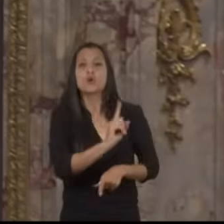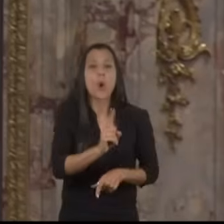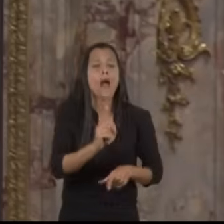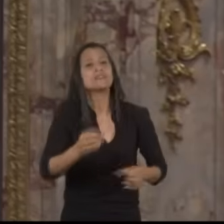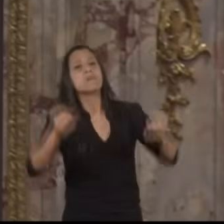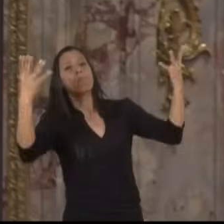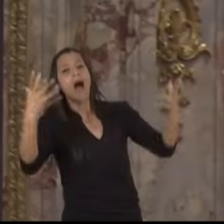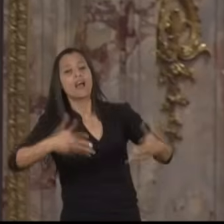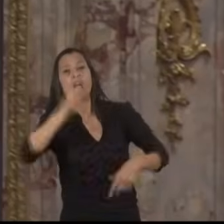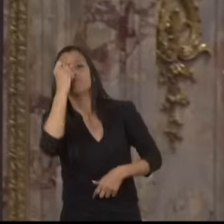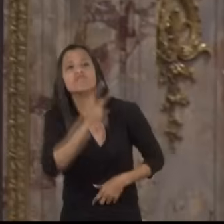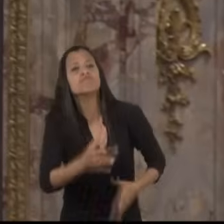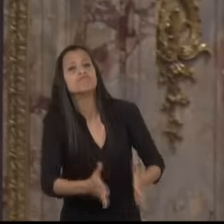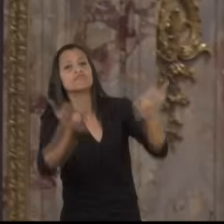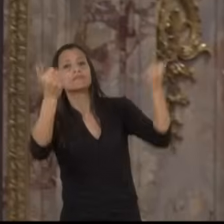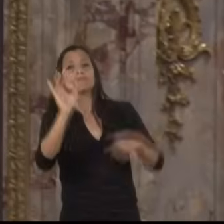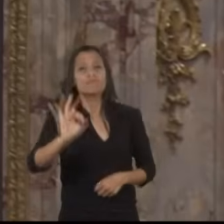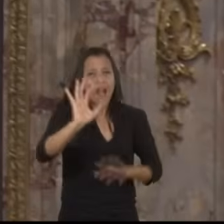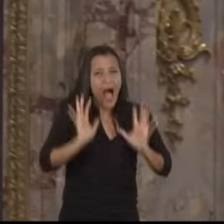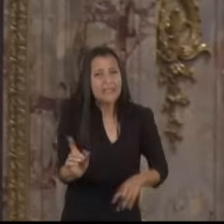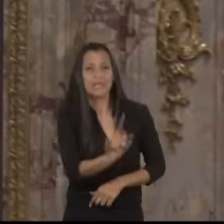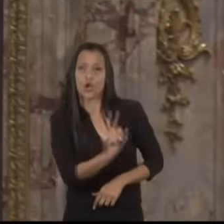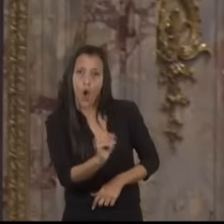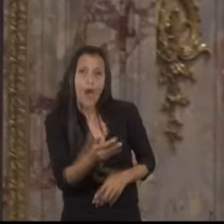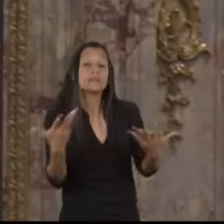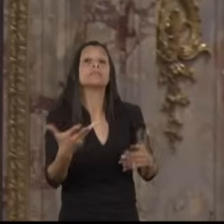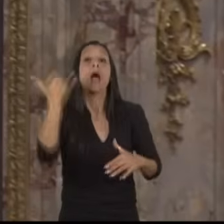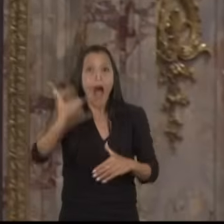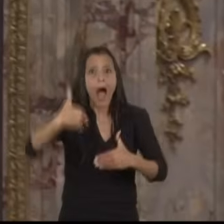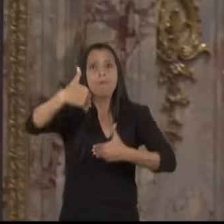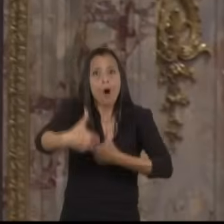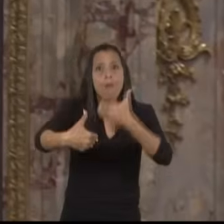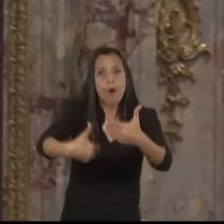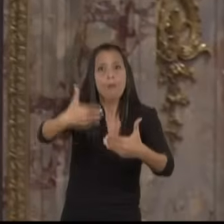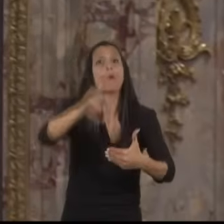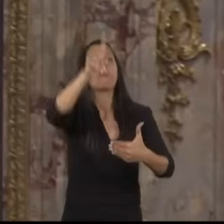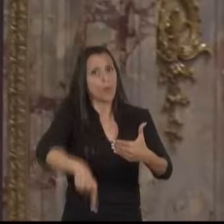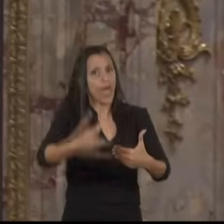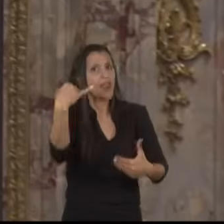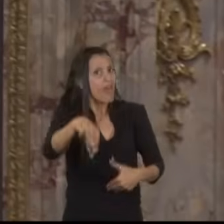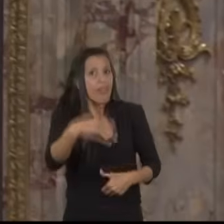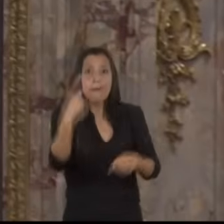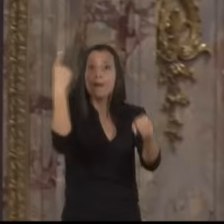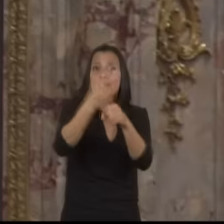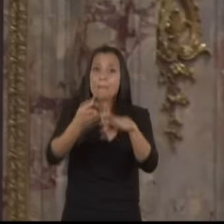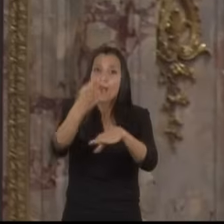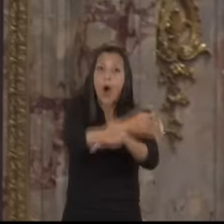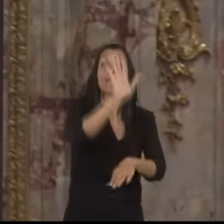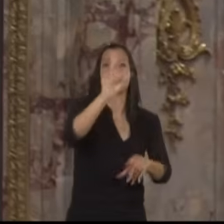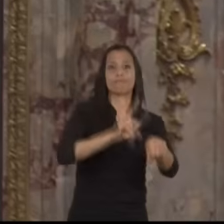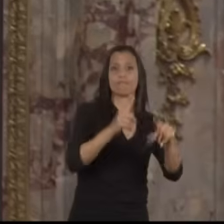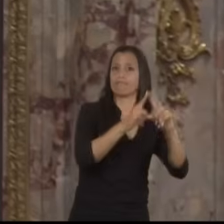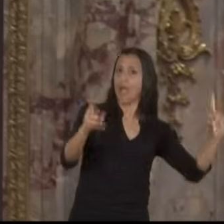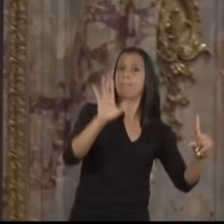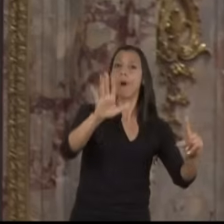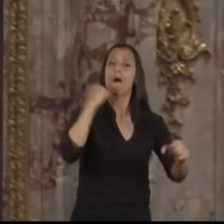arte de magia, ni existe una fórmula mágica para que todo ese progreso se materialice hoy. Necesita de tiempo para que el